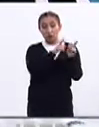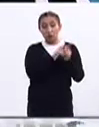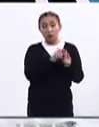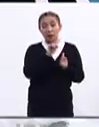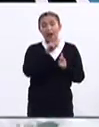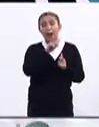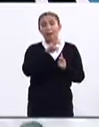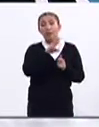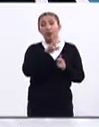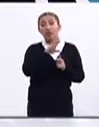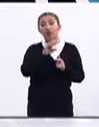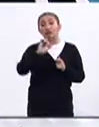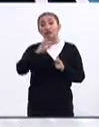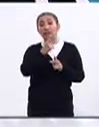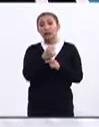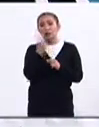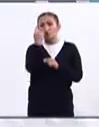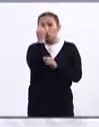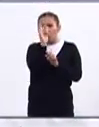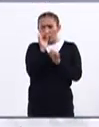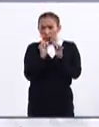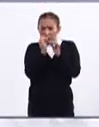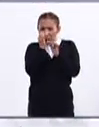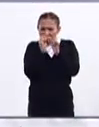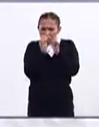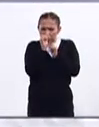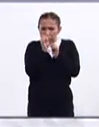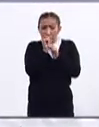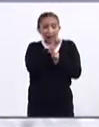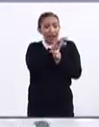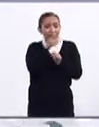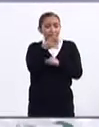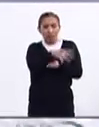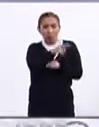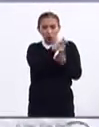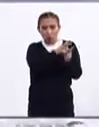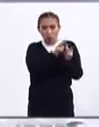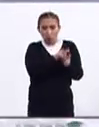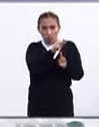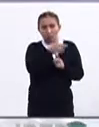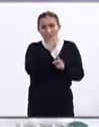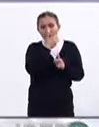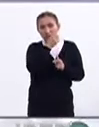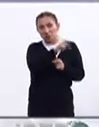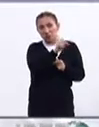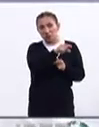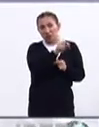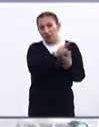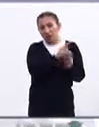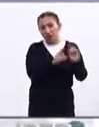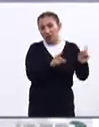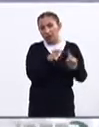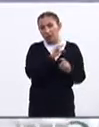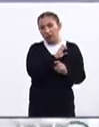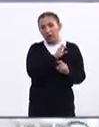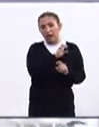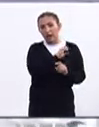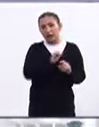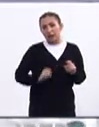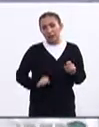Salvador Sánchez, ganó por menos de un 1% a Arena, que es un partido tradicional de derecha